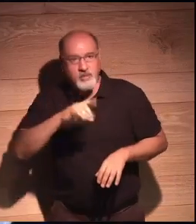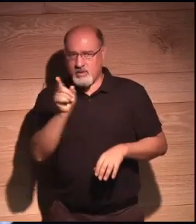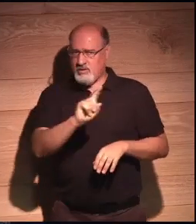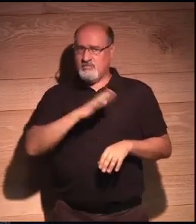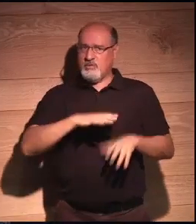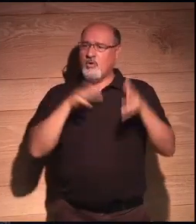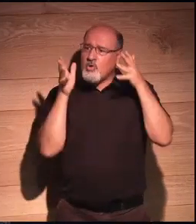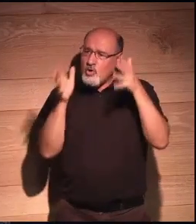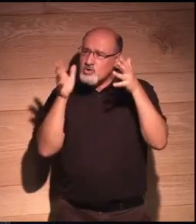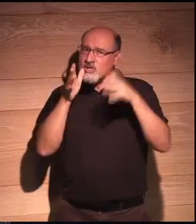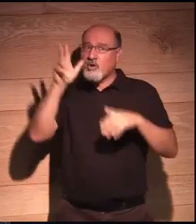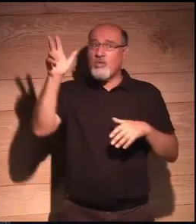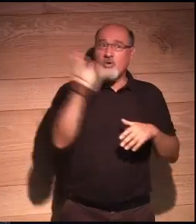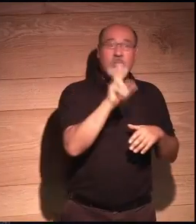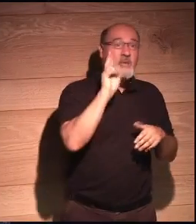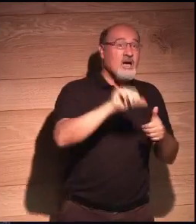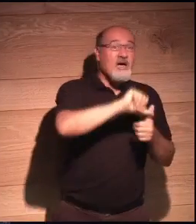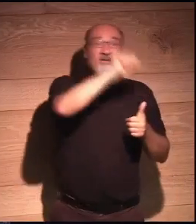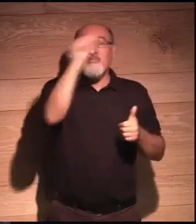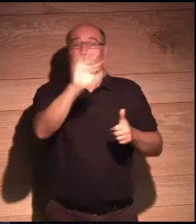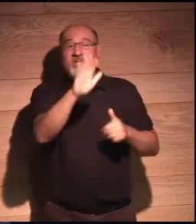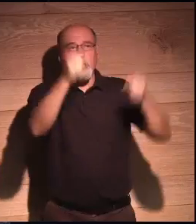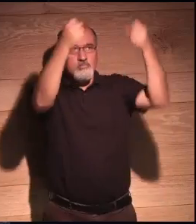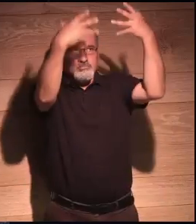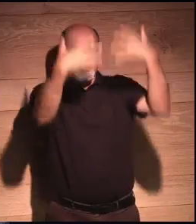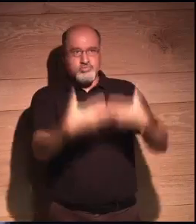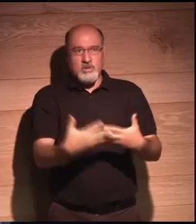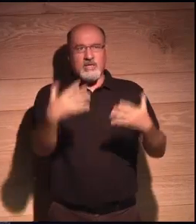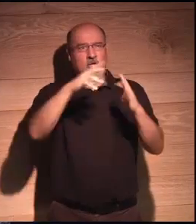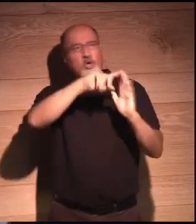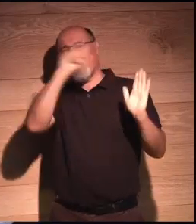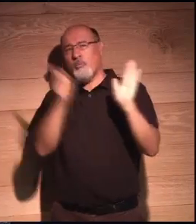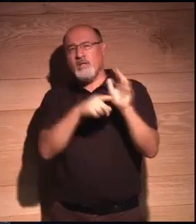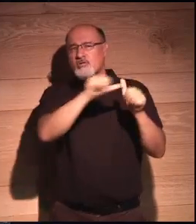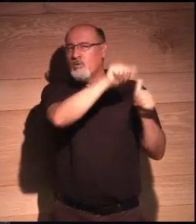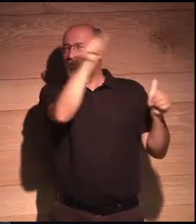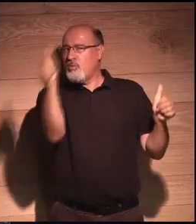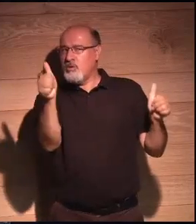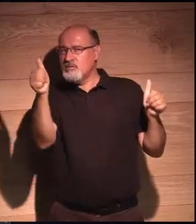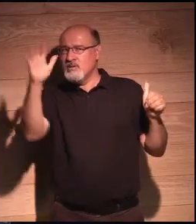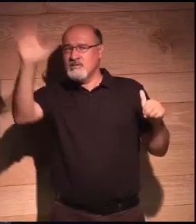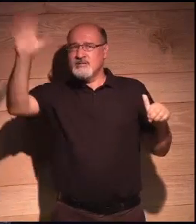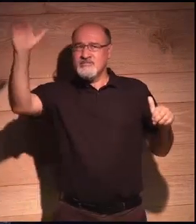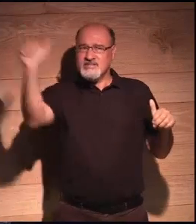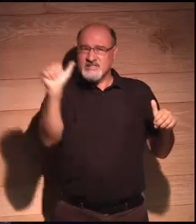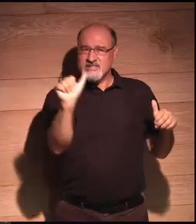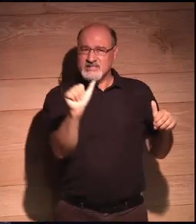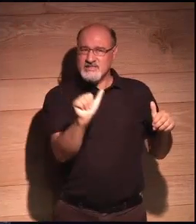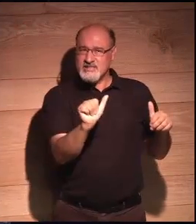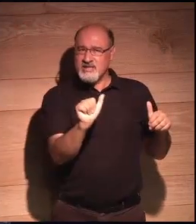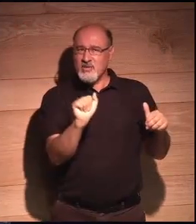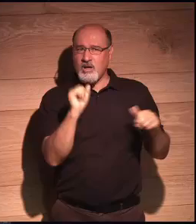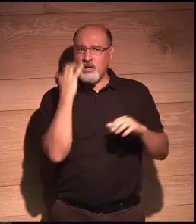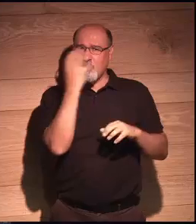te recomiendo que lo veas otra vez y lo veas entero. Y entonces descubrirás que todo ese mito de